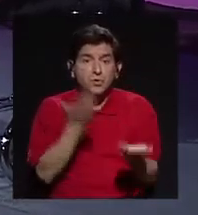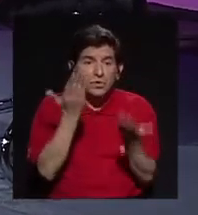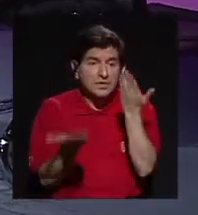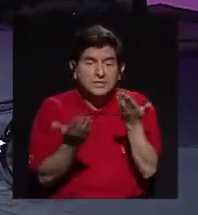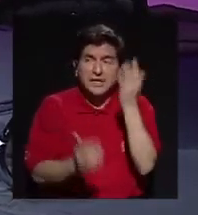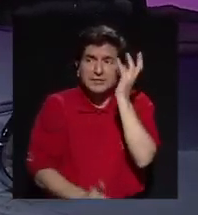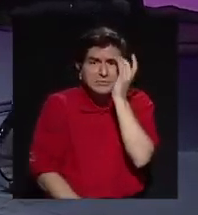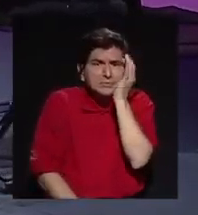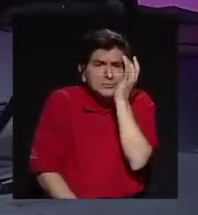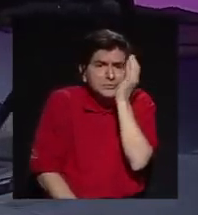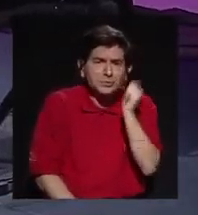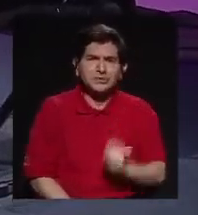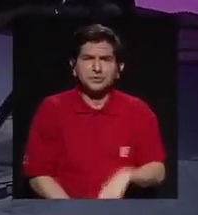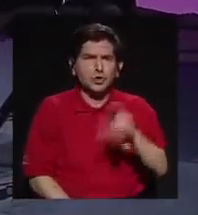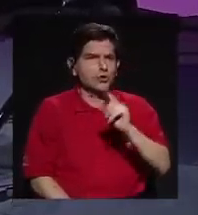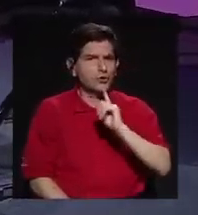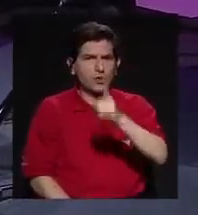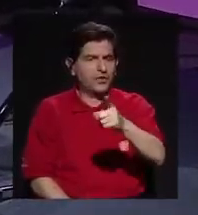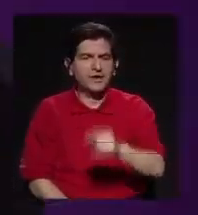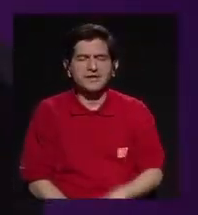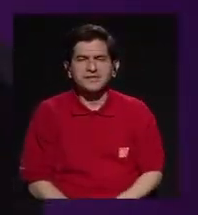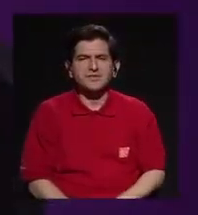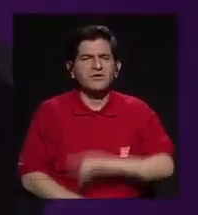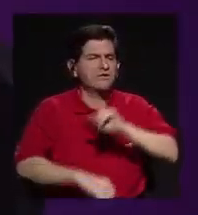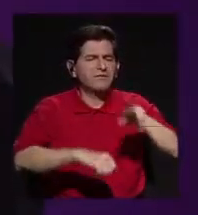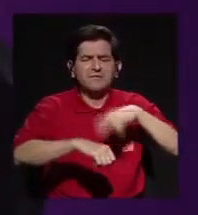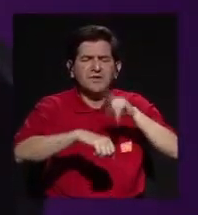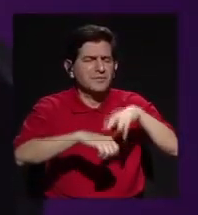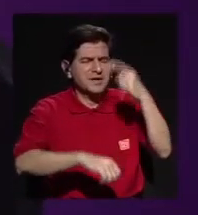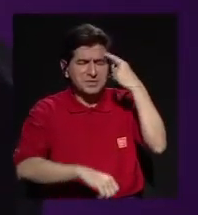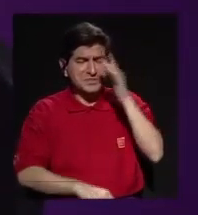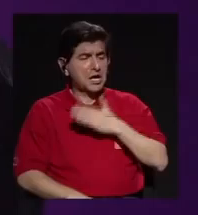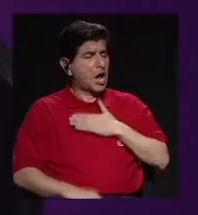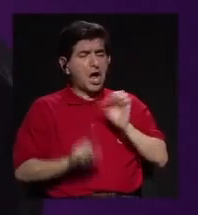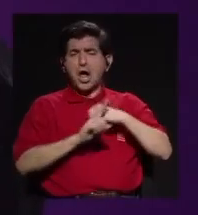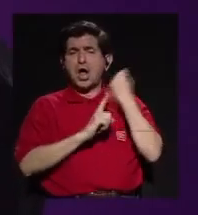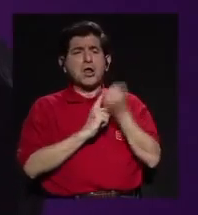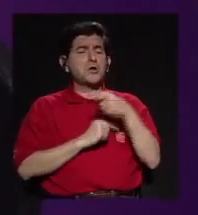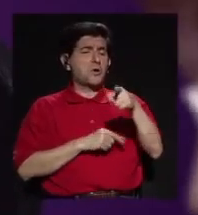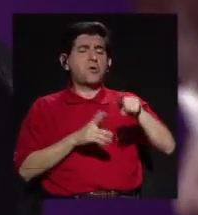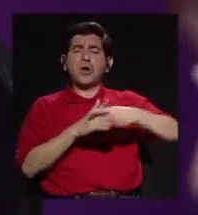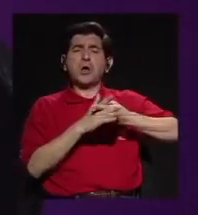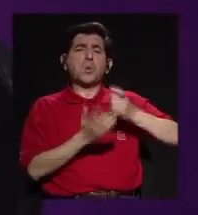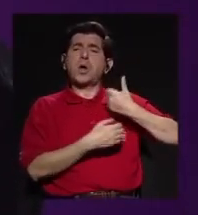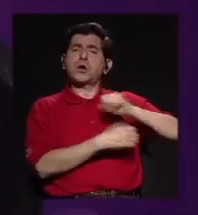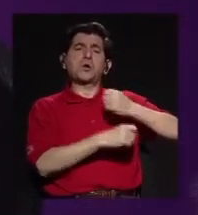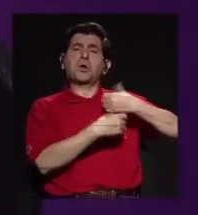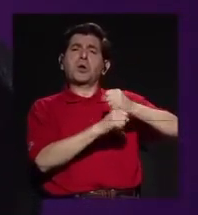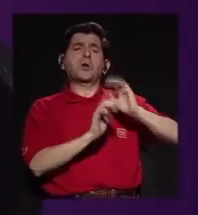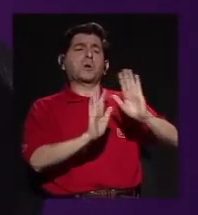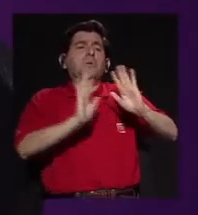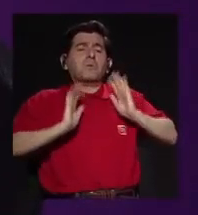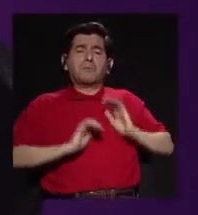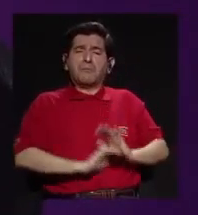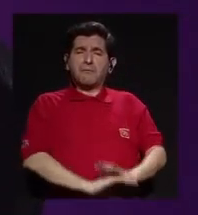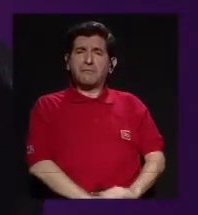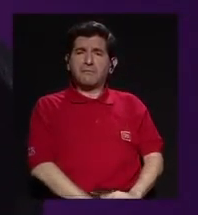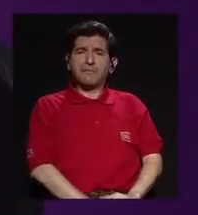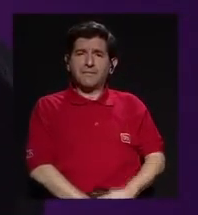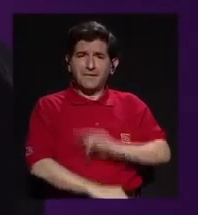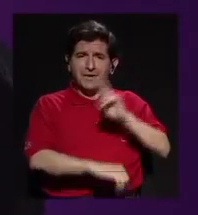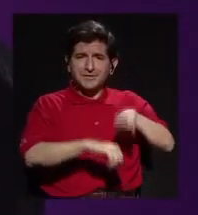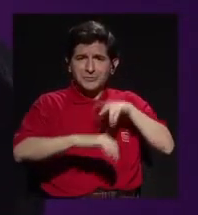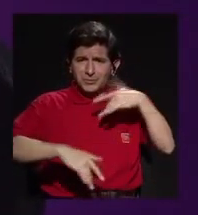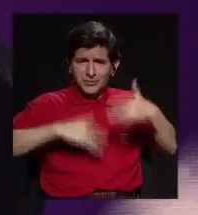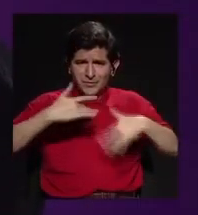una preocupación más que una afirmación. Con mucha frecuencia pensamos, eso no es asunto mío, que lo arregle la municipalidad. Ese es como un